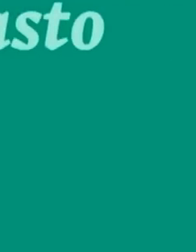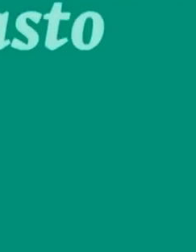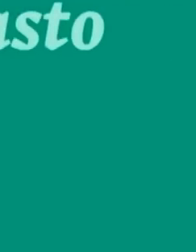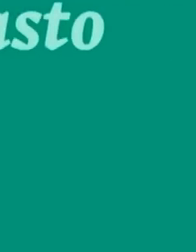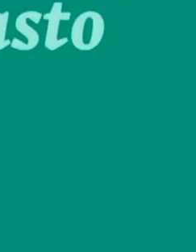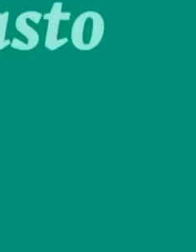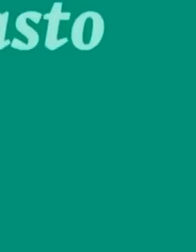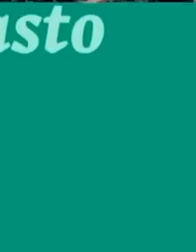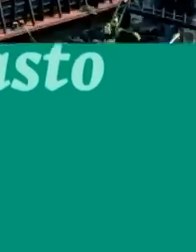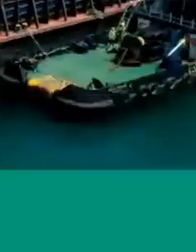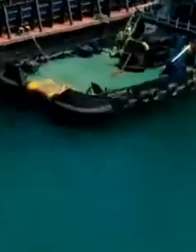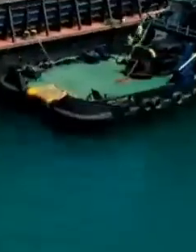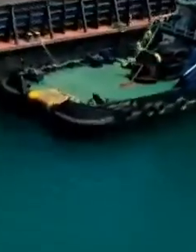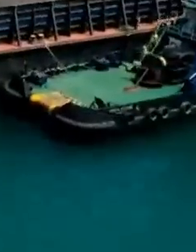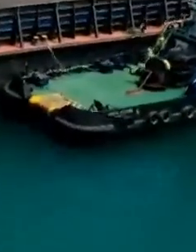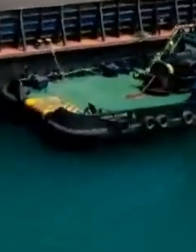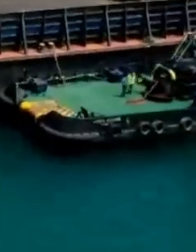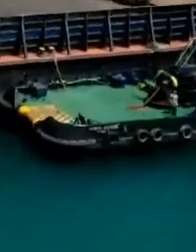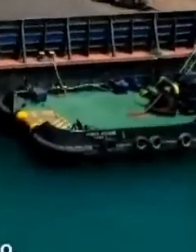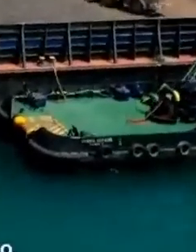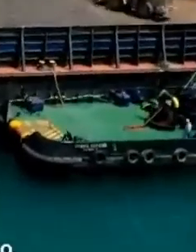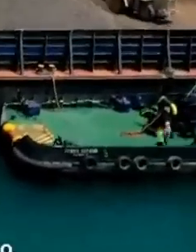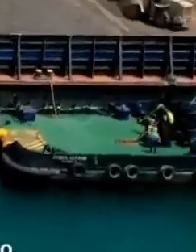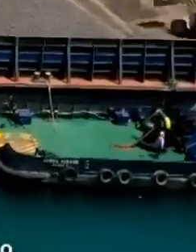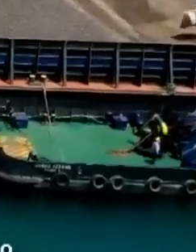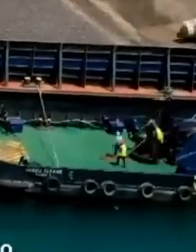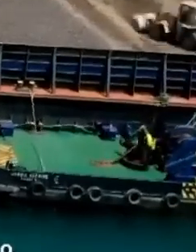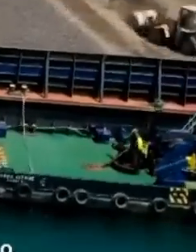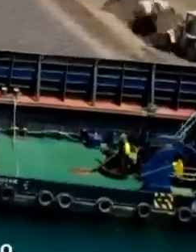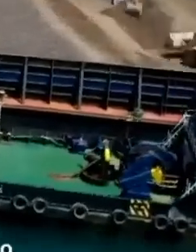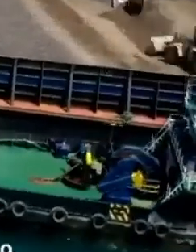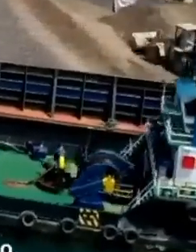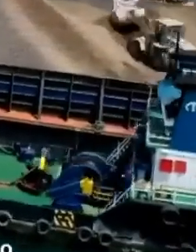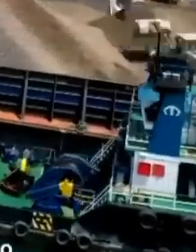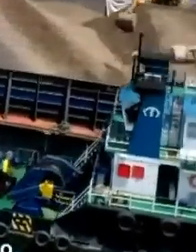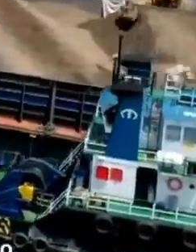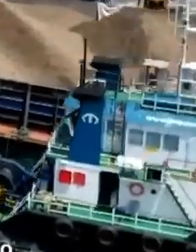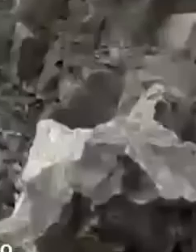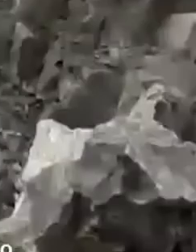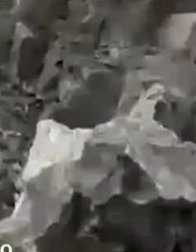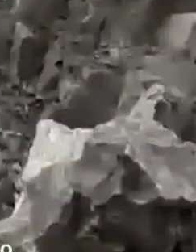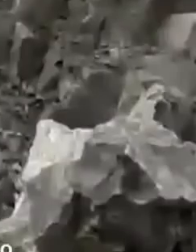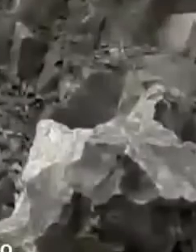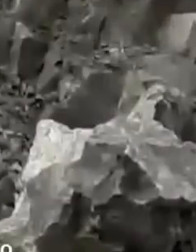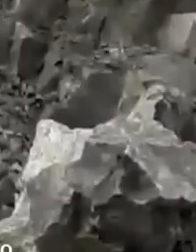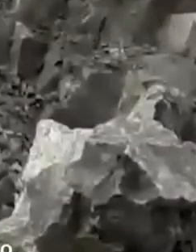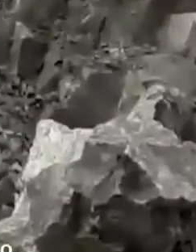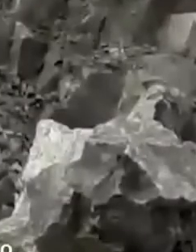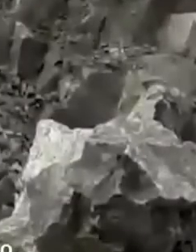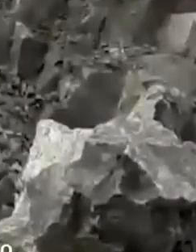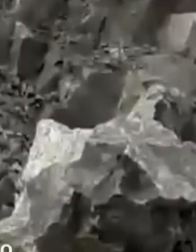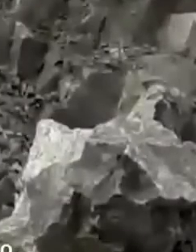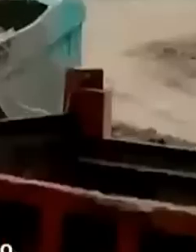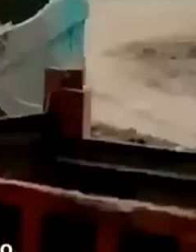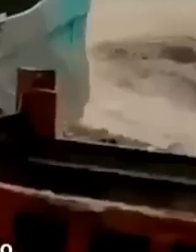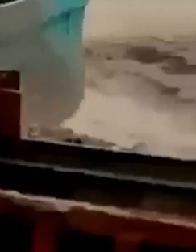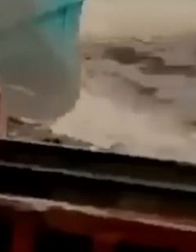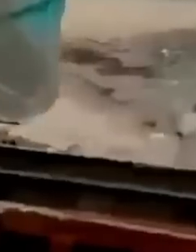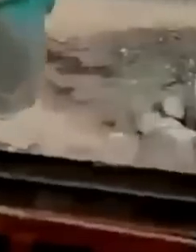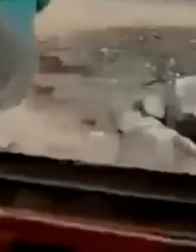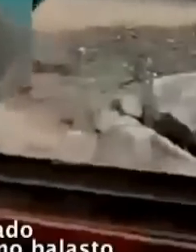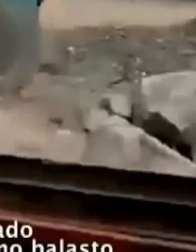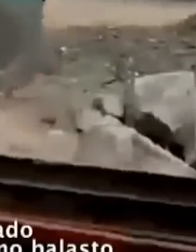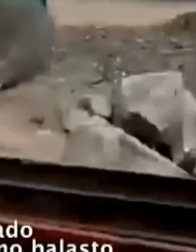Llega a Progreso el primer cargamento de balasto. El proceso constructivo inicia con la voladura en las canteras de roca de material